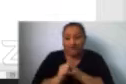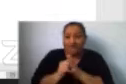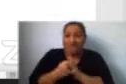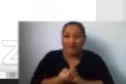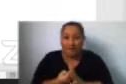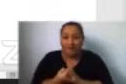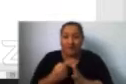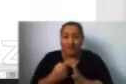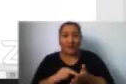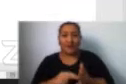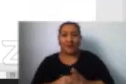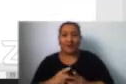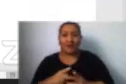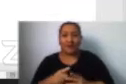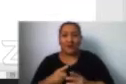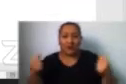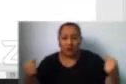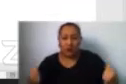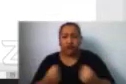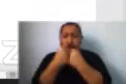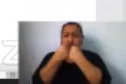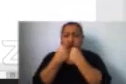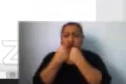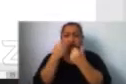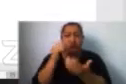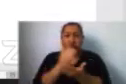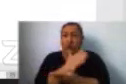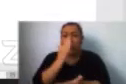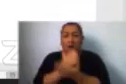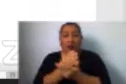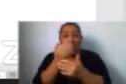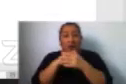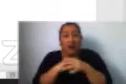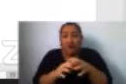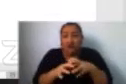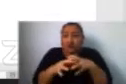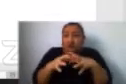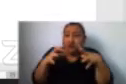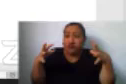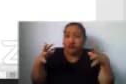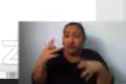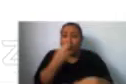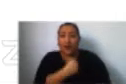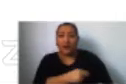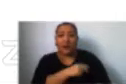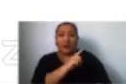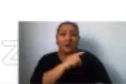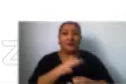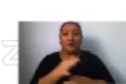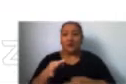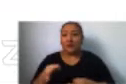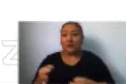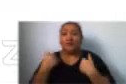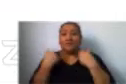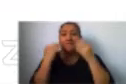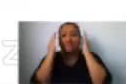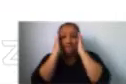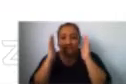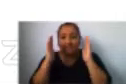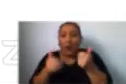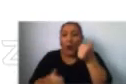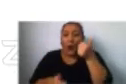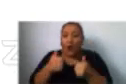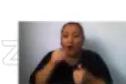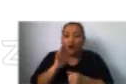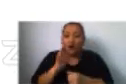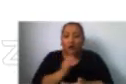justamente del colapso que se ha tenido en los hospitales de cada región, es donde debemos de entender cuáles han sido